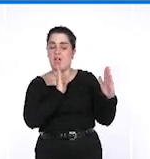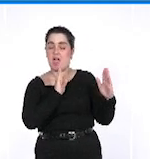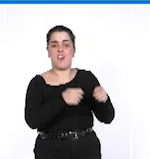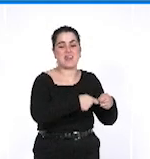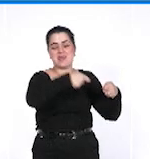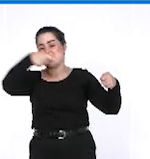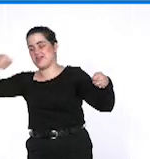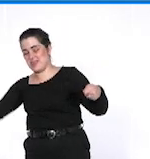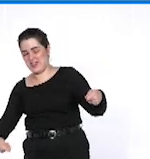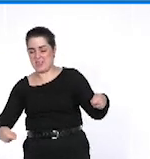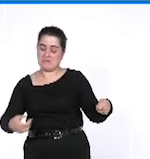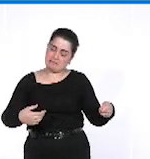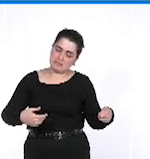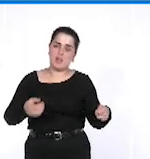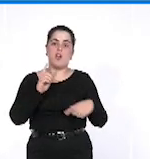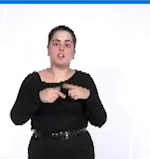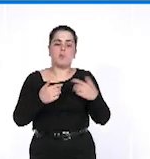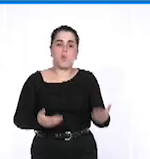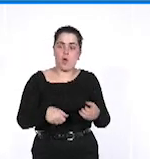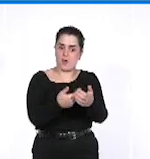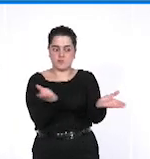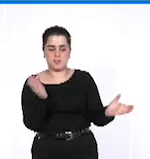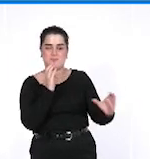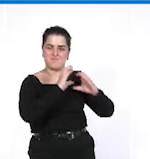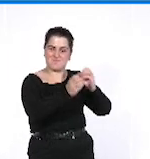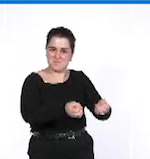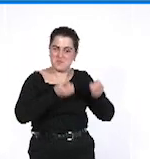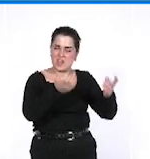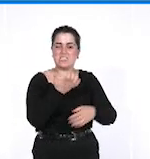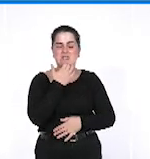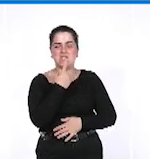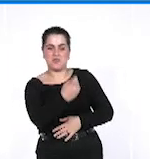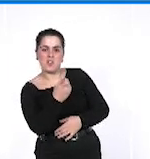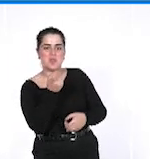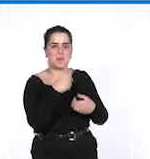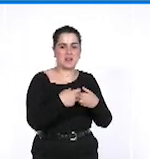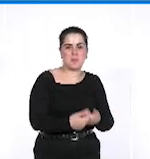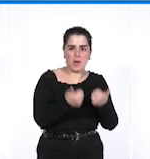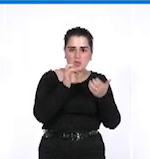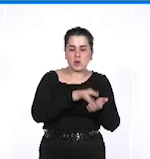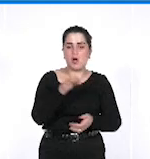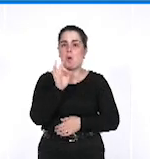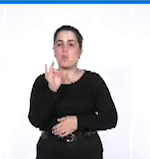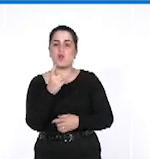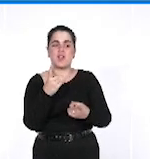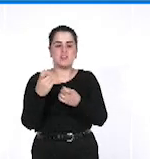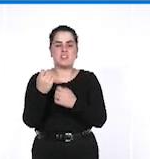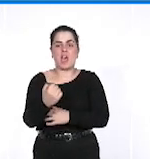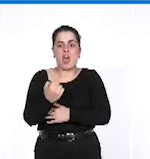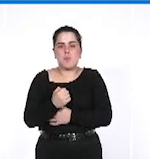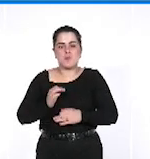para para saber cómo implicar a las personas que pues tienen más dificultades de de participación o bien por necesidades de